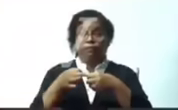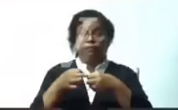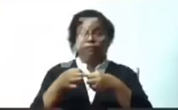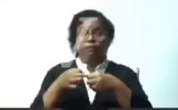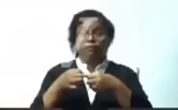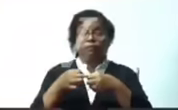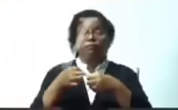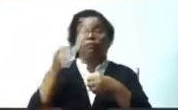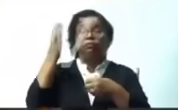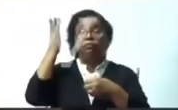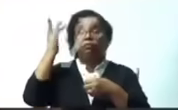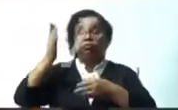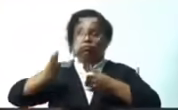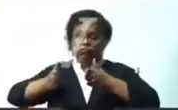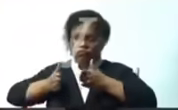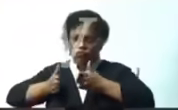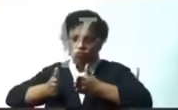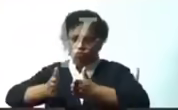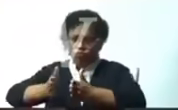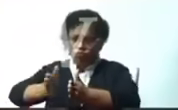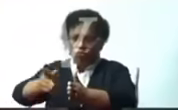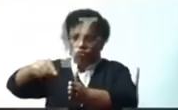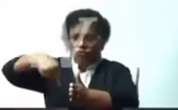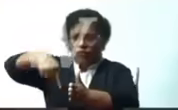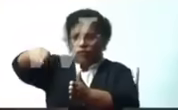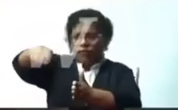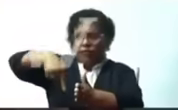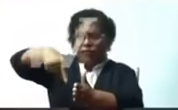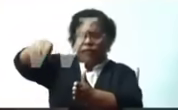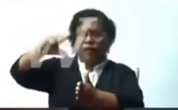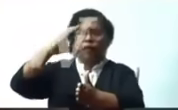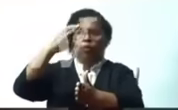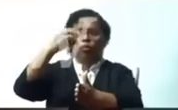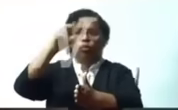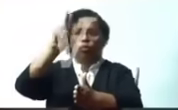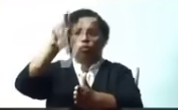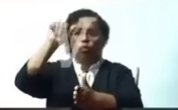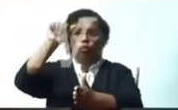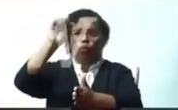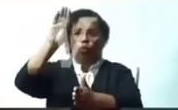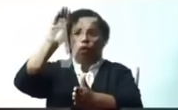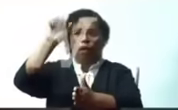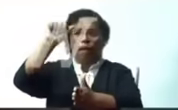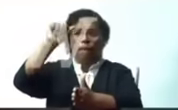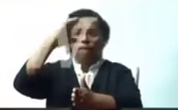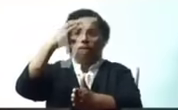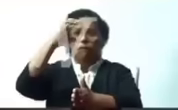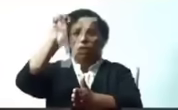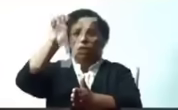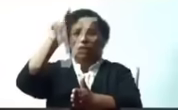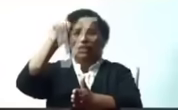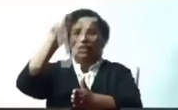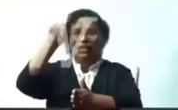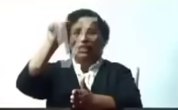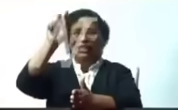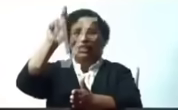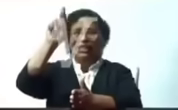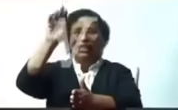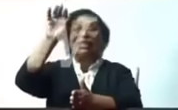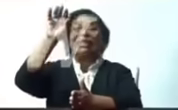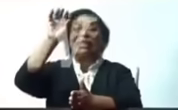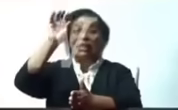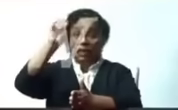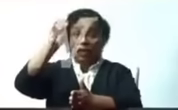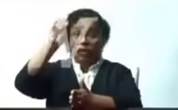el tramo carretera Cuava Centro de San Francisco de Macorís, provincia Duarte, ha sido exigido por